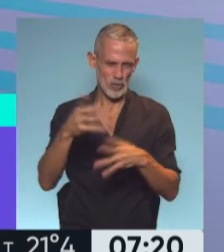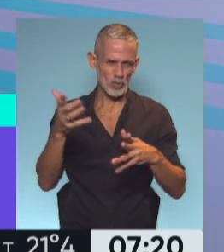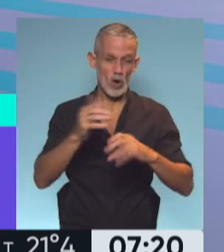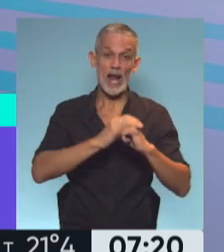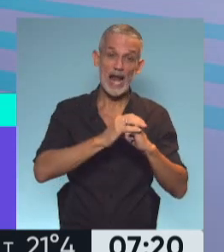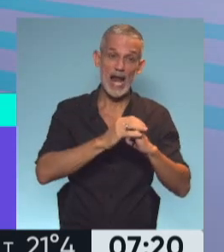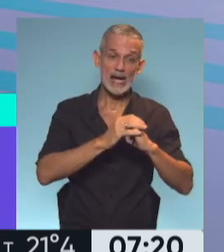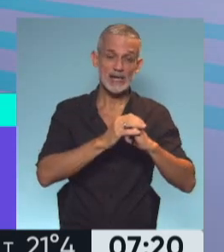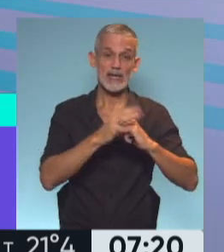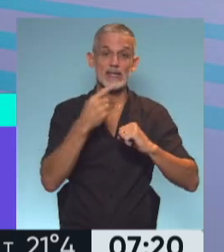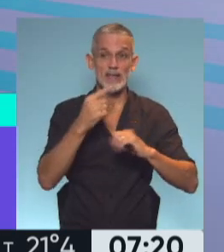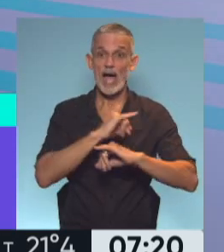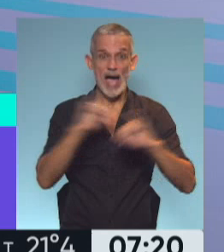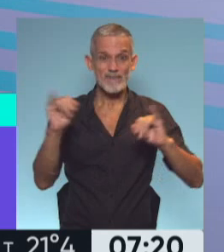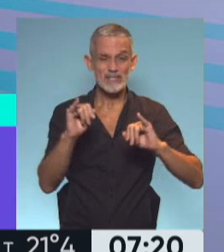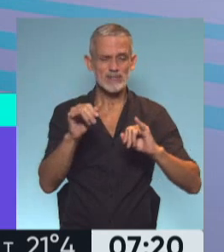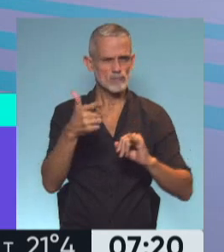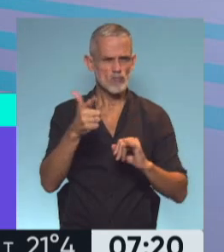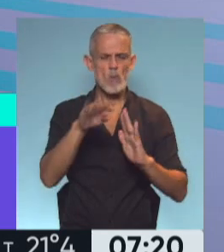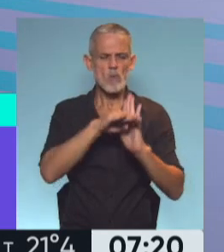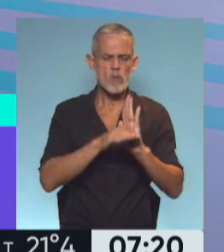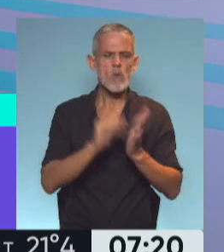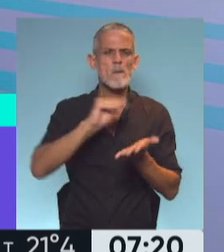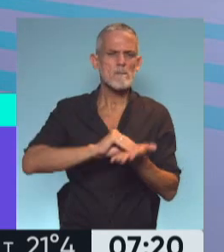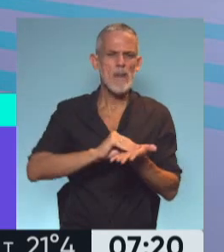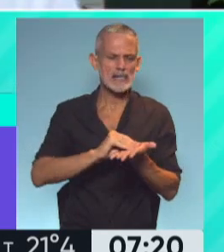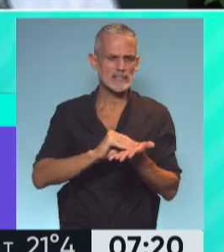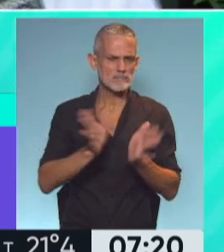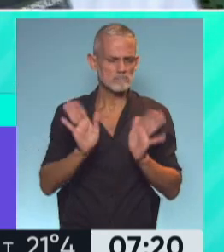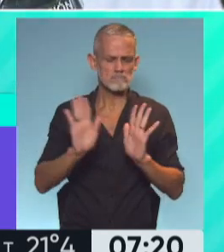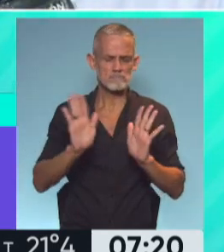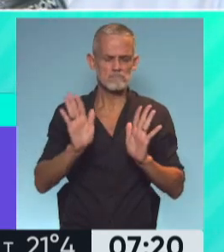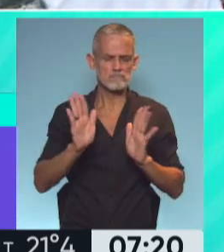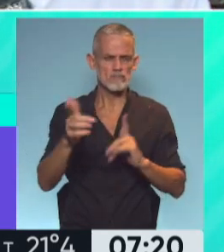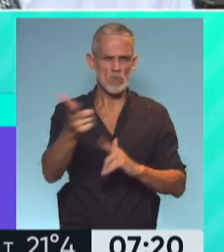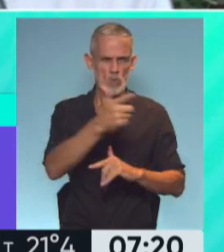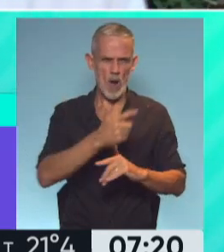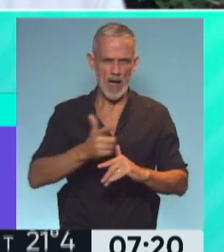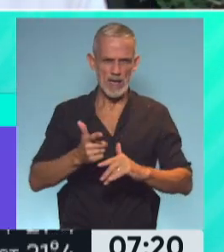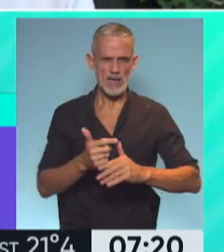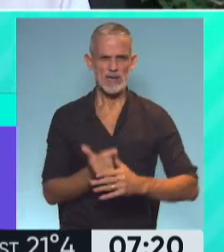Larreta, está advirtiendo que no va a haber más restricciones en la ciudad.